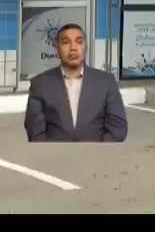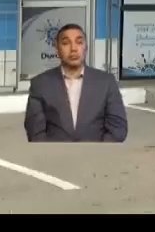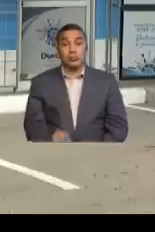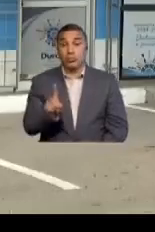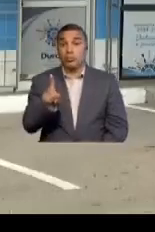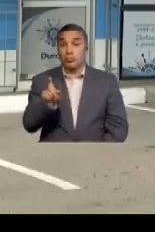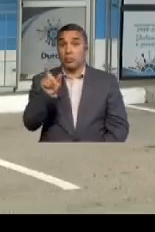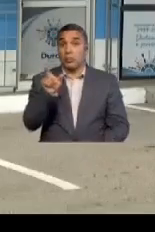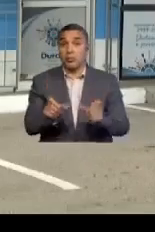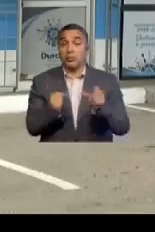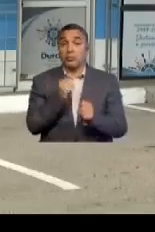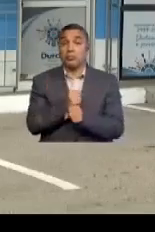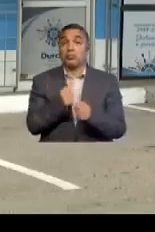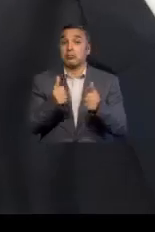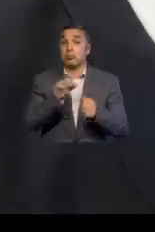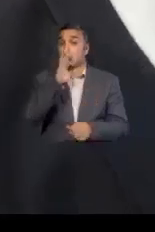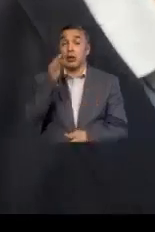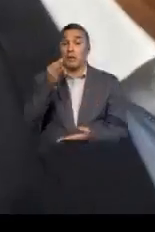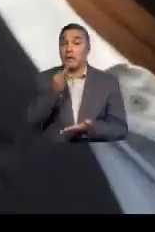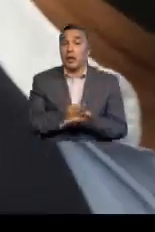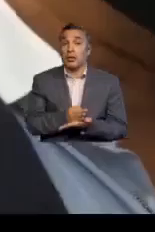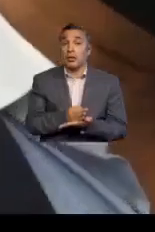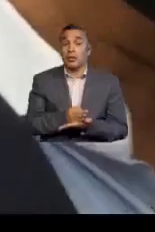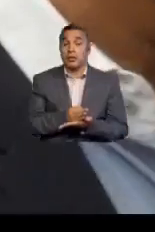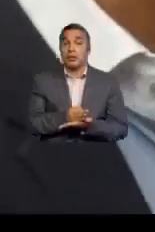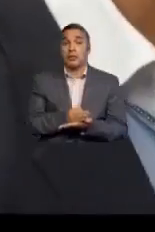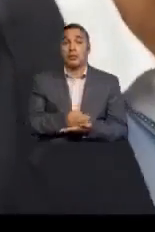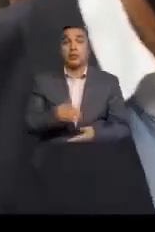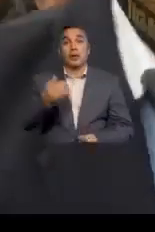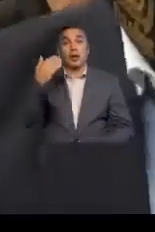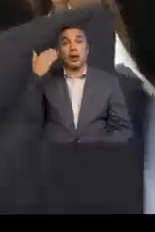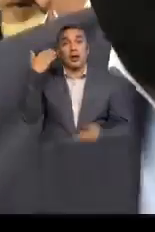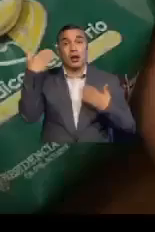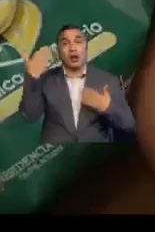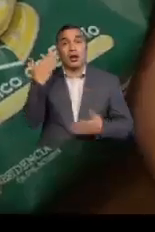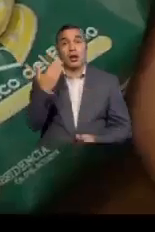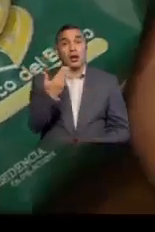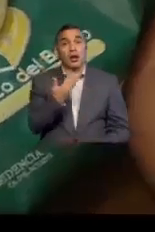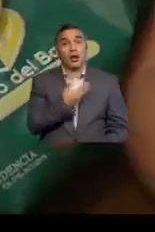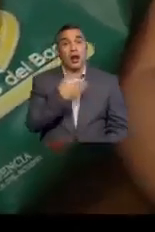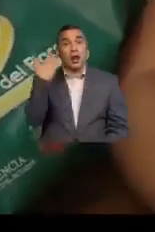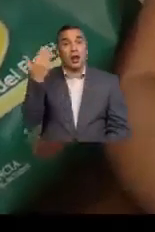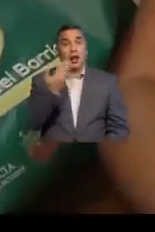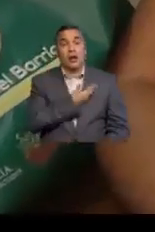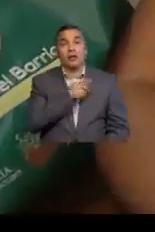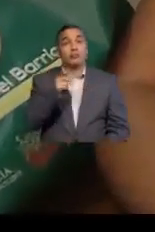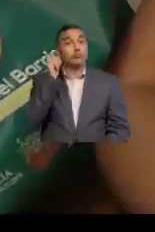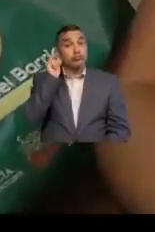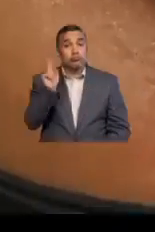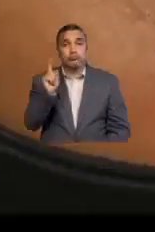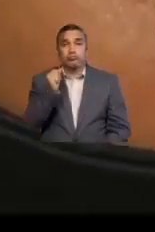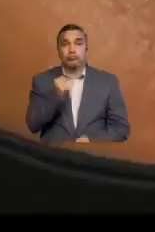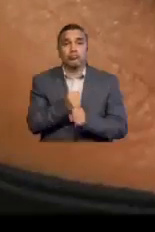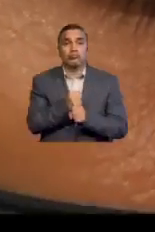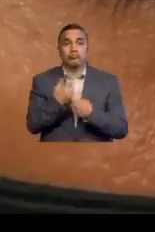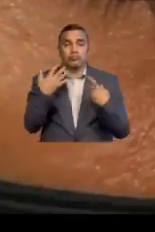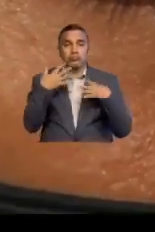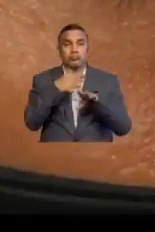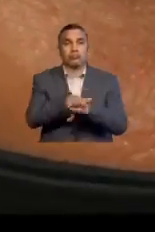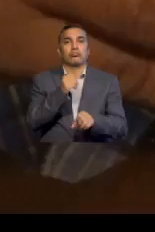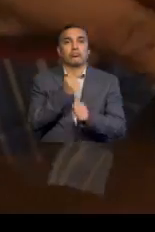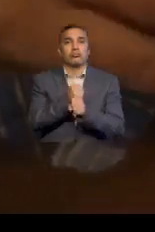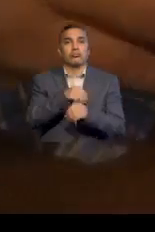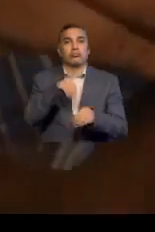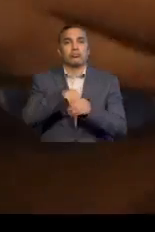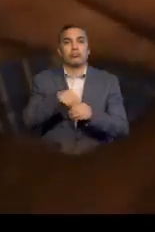cumplido a cabalidad, nunca ha faltado. Entre tanto, el alcalde Dalton Narváez indicó que ingresará a la joven de manera inclusiva a trabajar